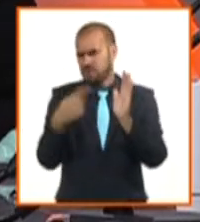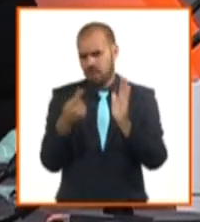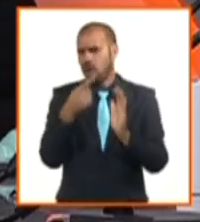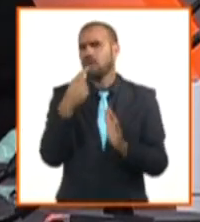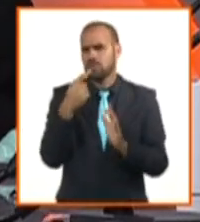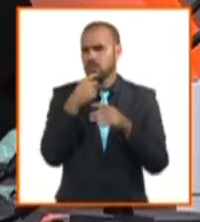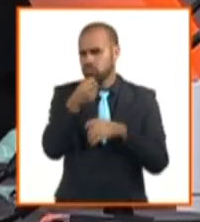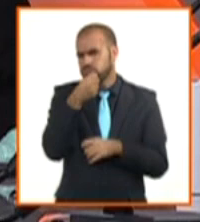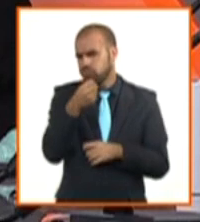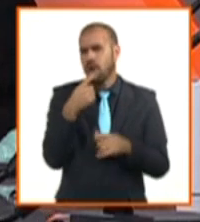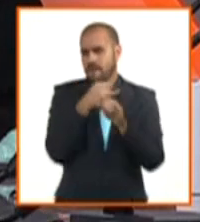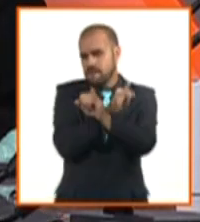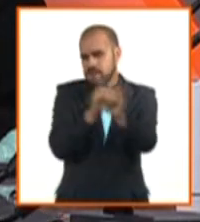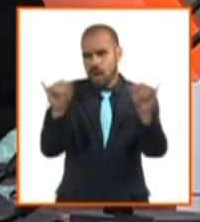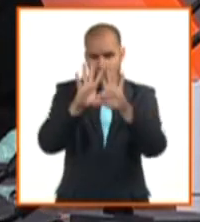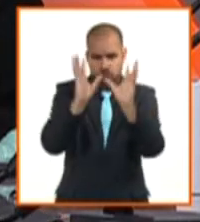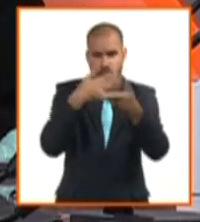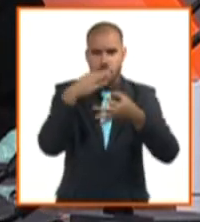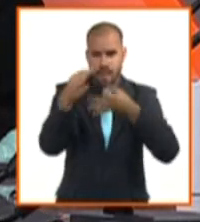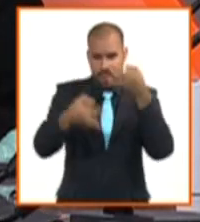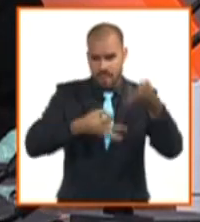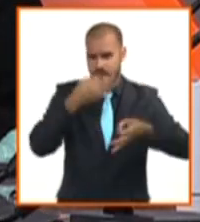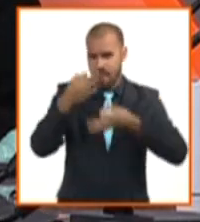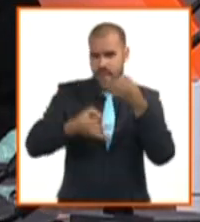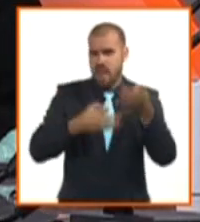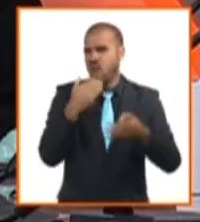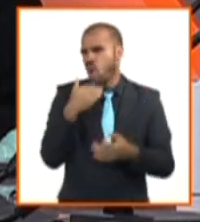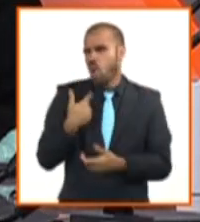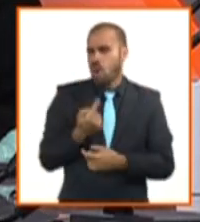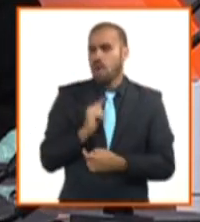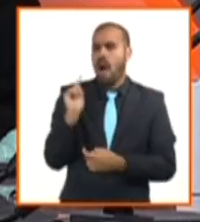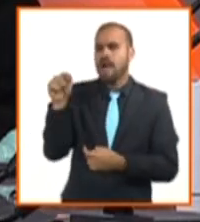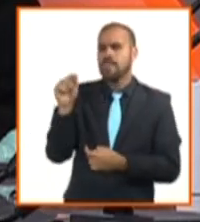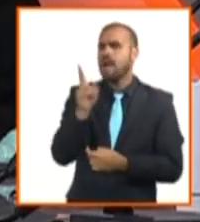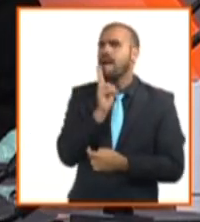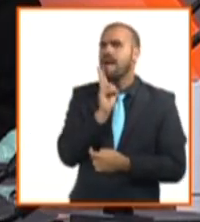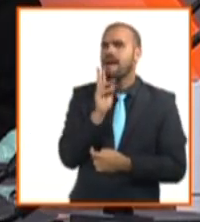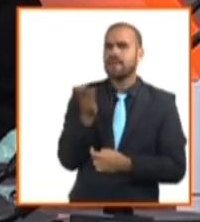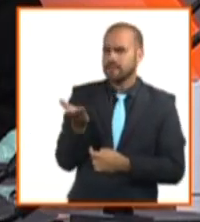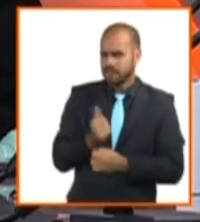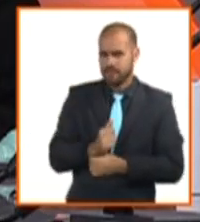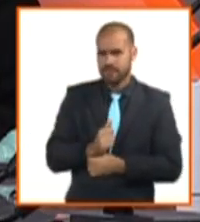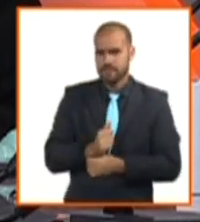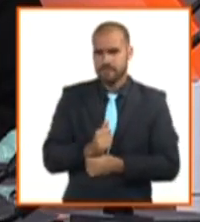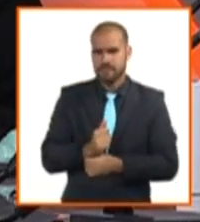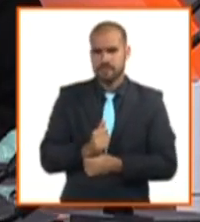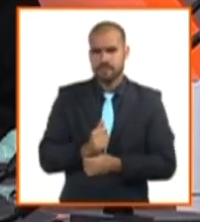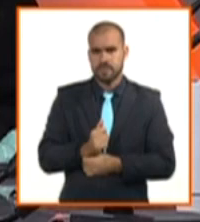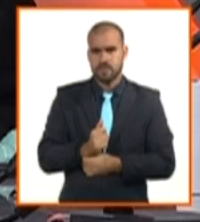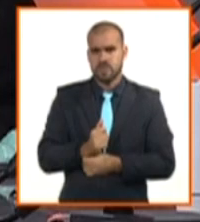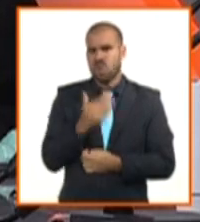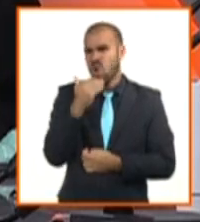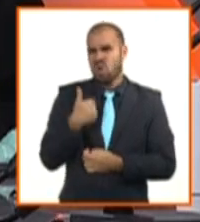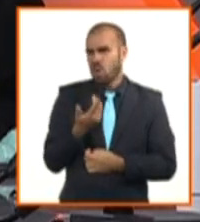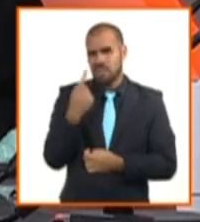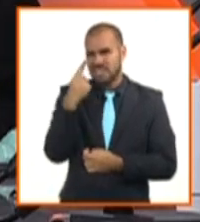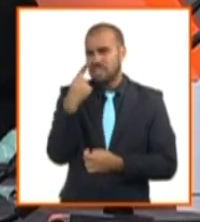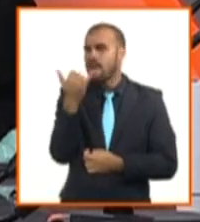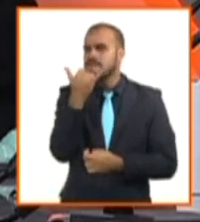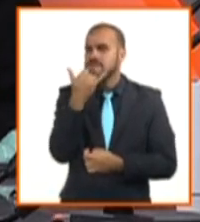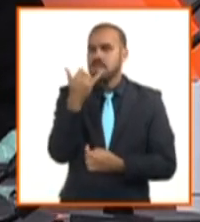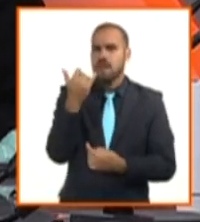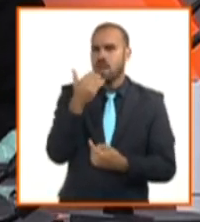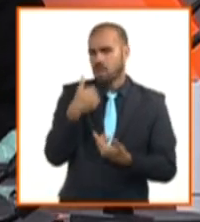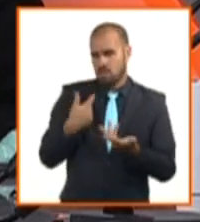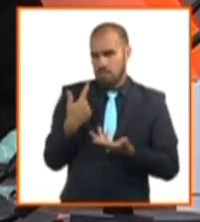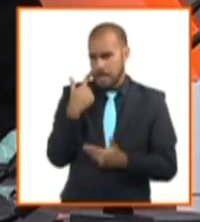tener información de cómo se ha comportado la situación en las últimas horas y cuáles son los efectos visibles ya de lo que estaba